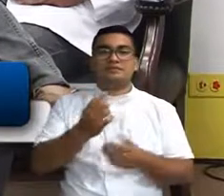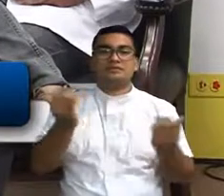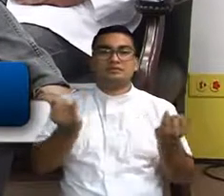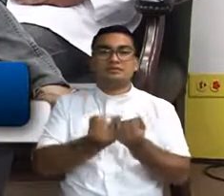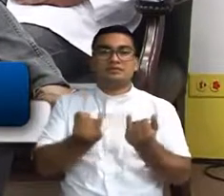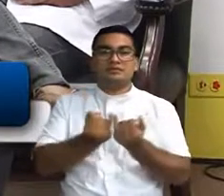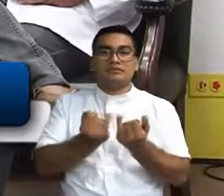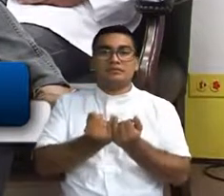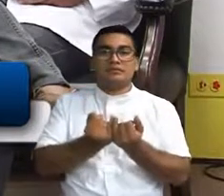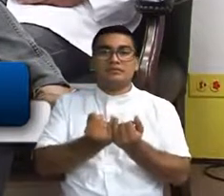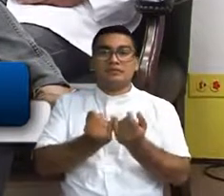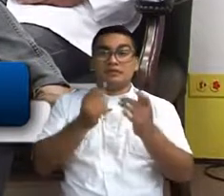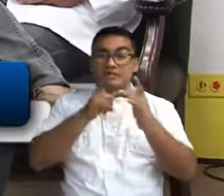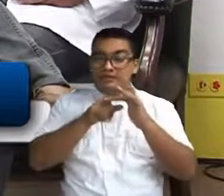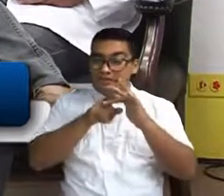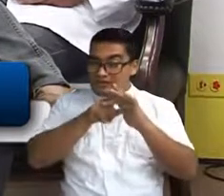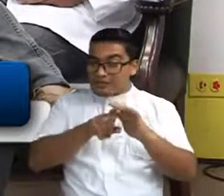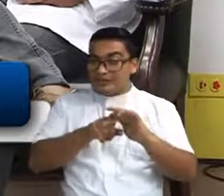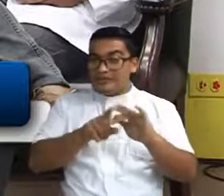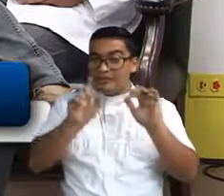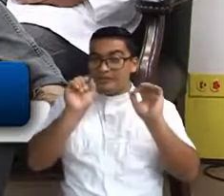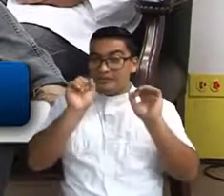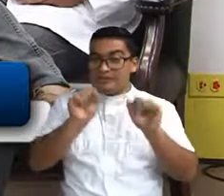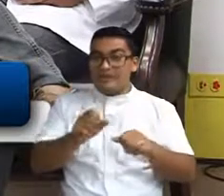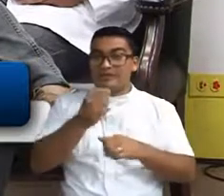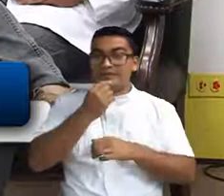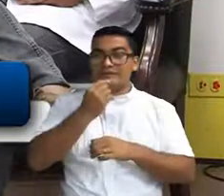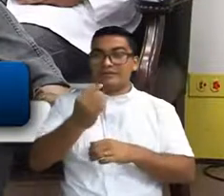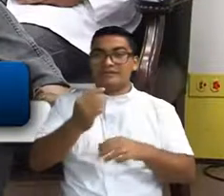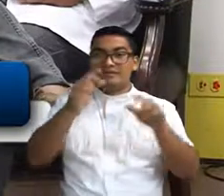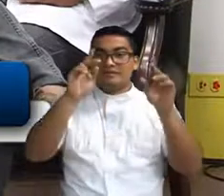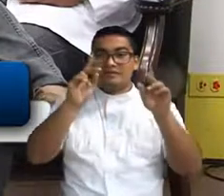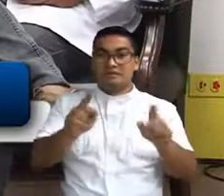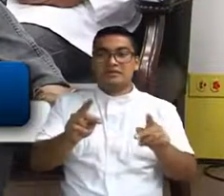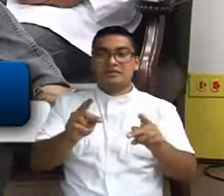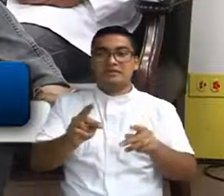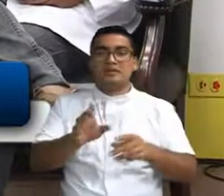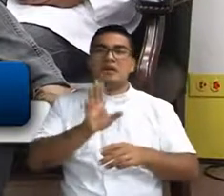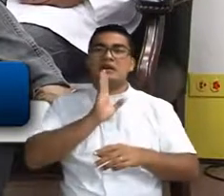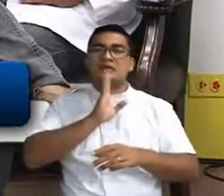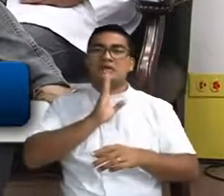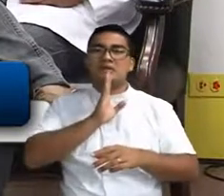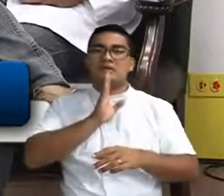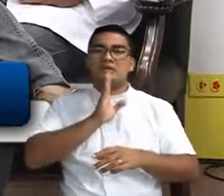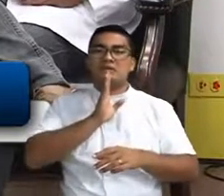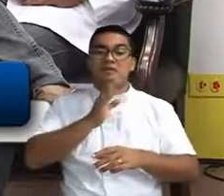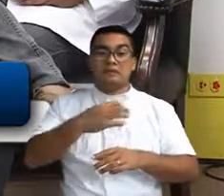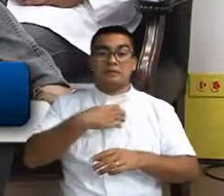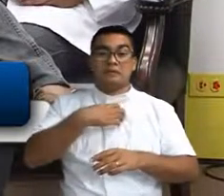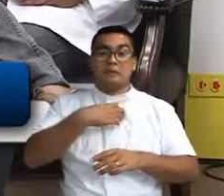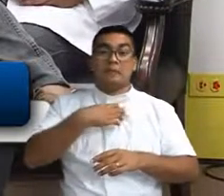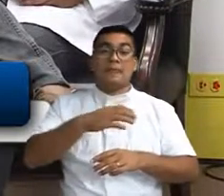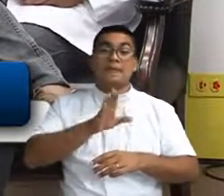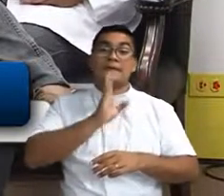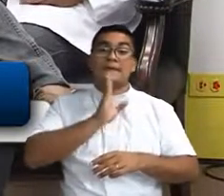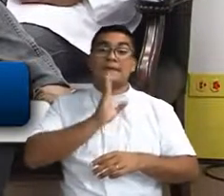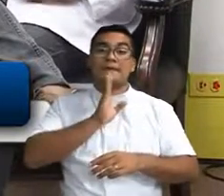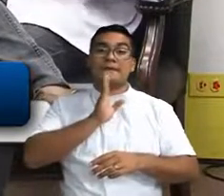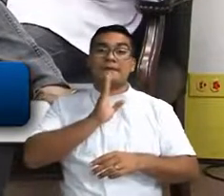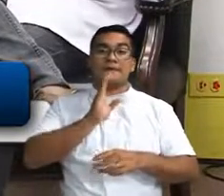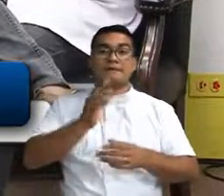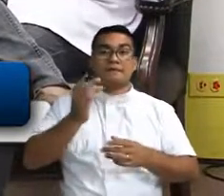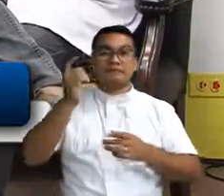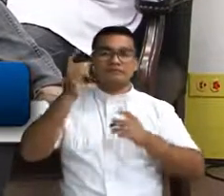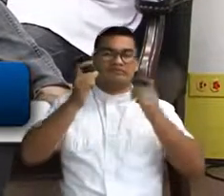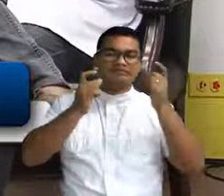sistema psicoterapéutico nosotros podemos notar a una persona desde cuando habla. desde su forma de hablar, su lenguaje no verbal,